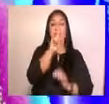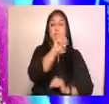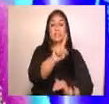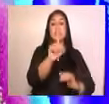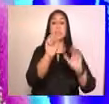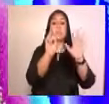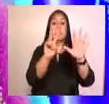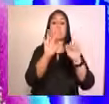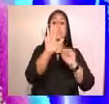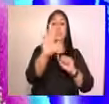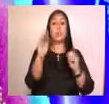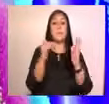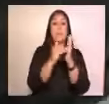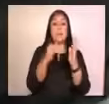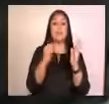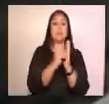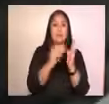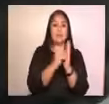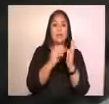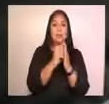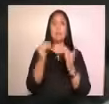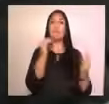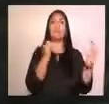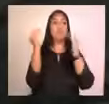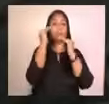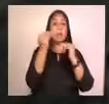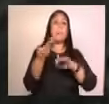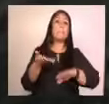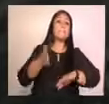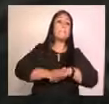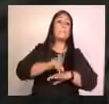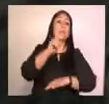3.175.000 quetzales en infraestructura, más